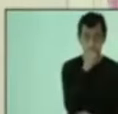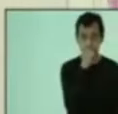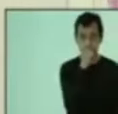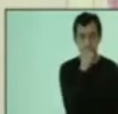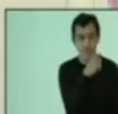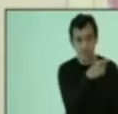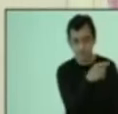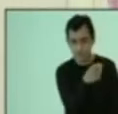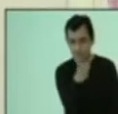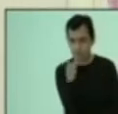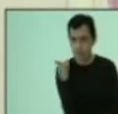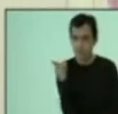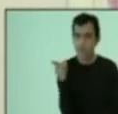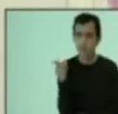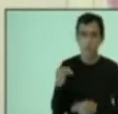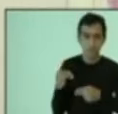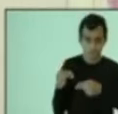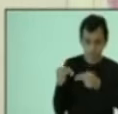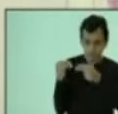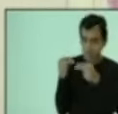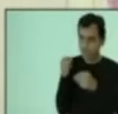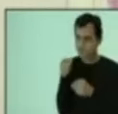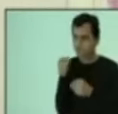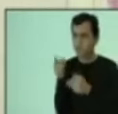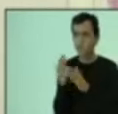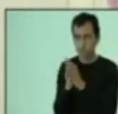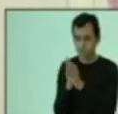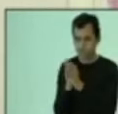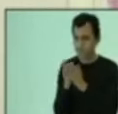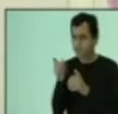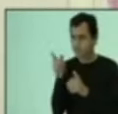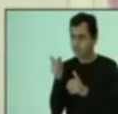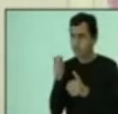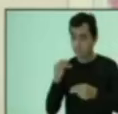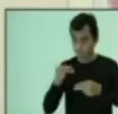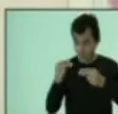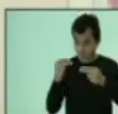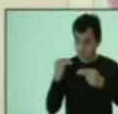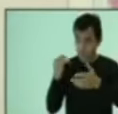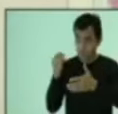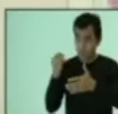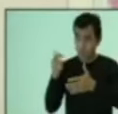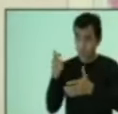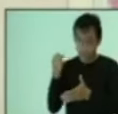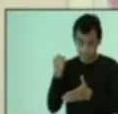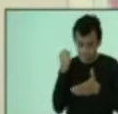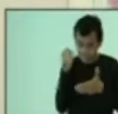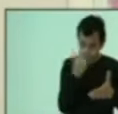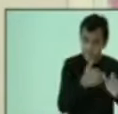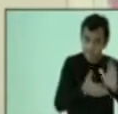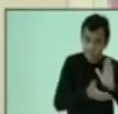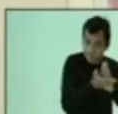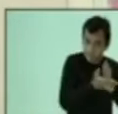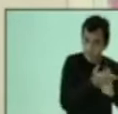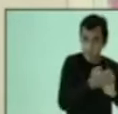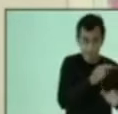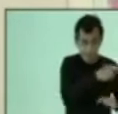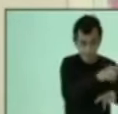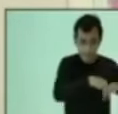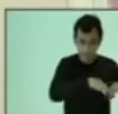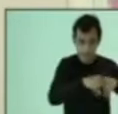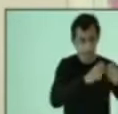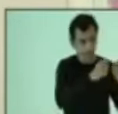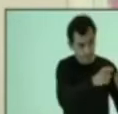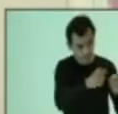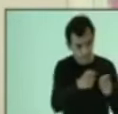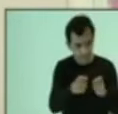gestión ante la iniciativa privada para generar fuentes de empleo va a ser detonante en mi